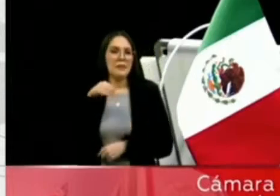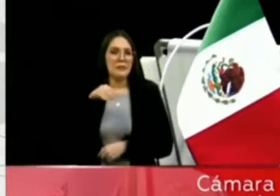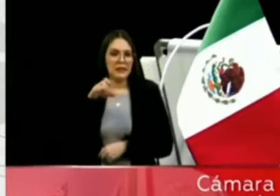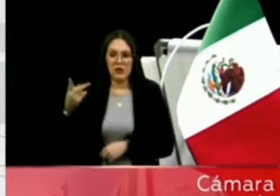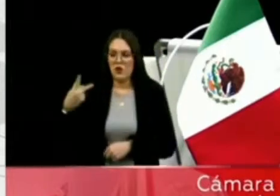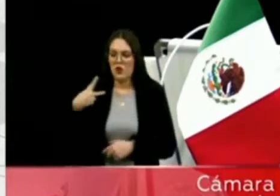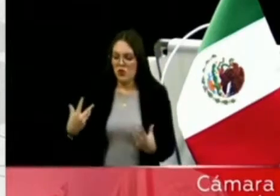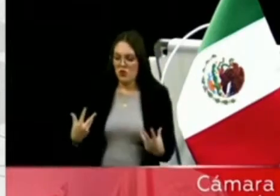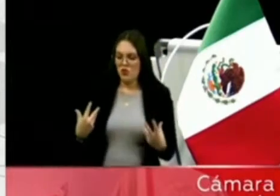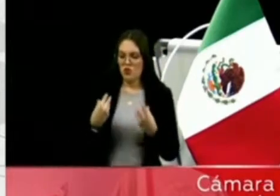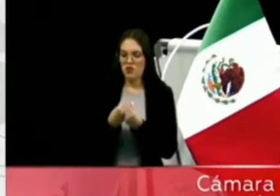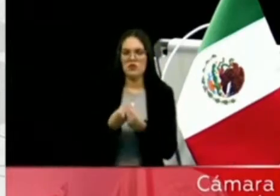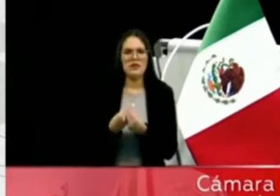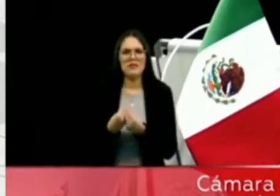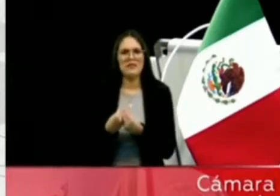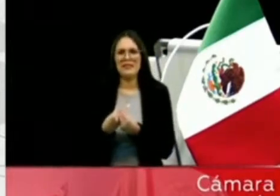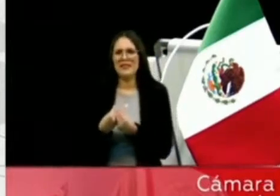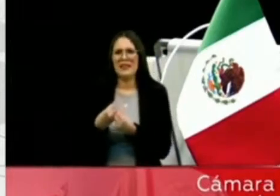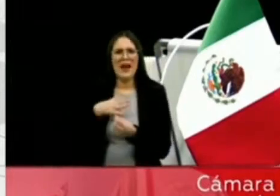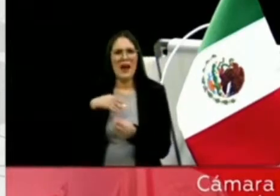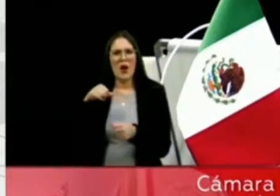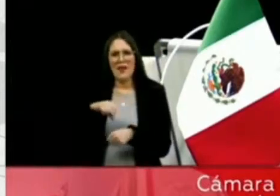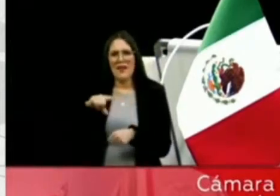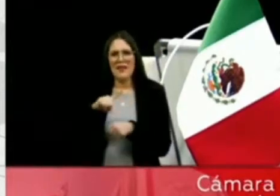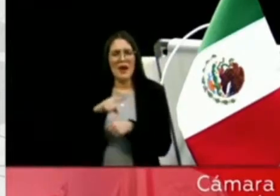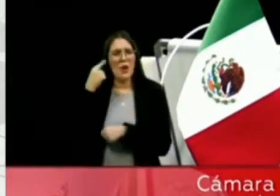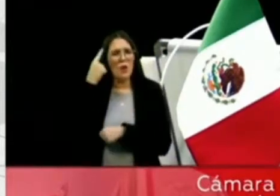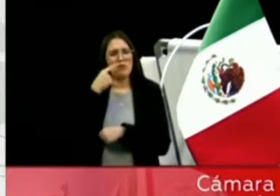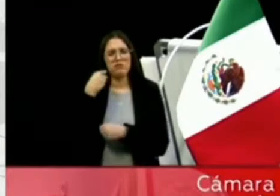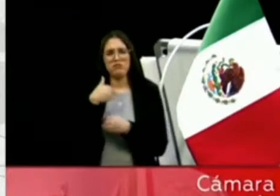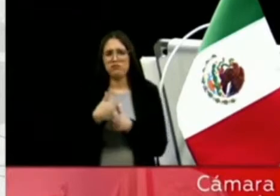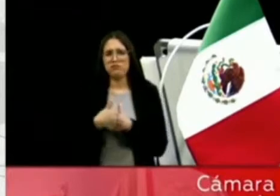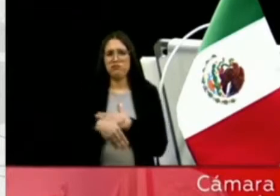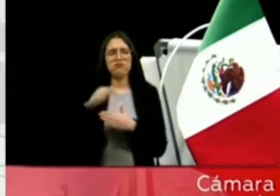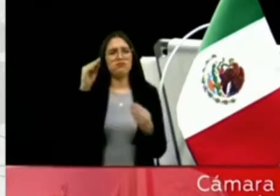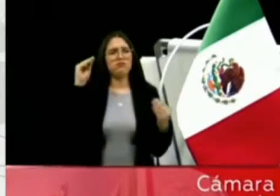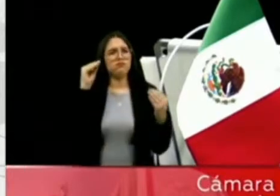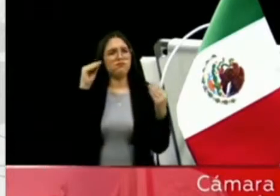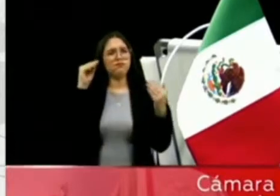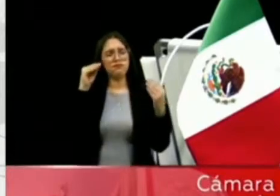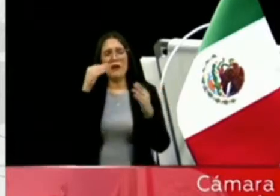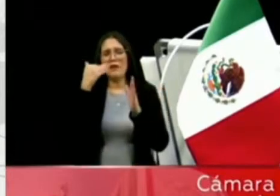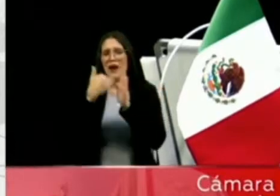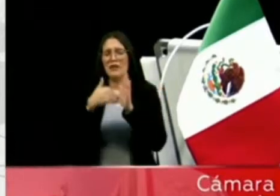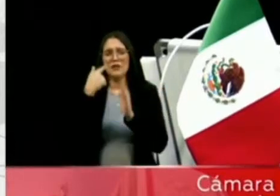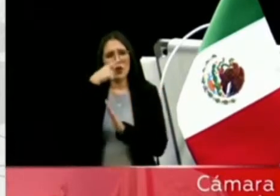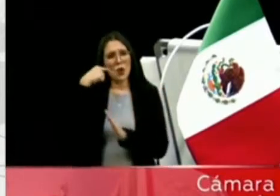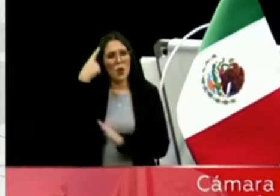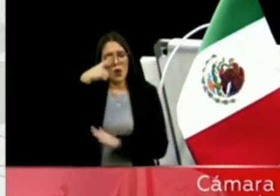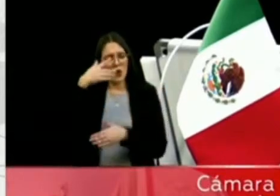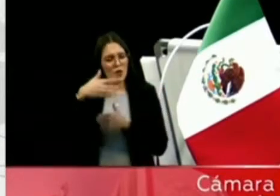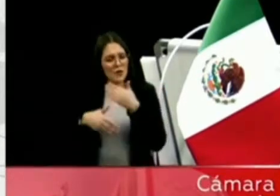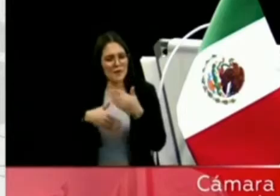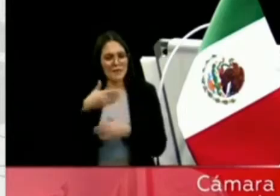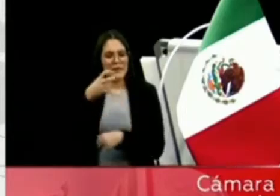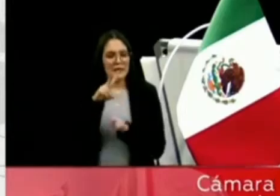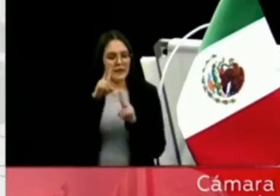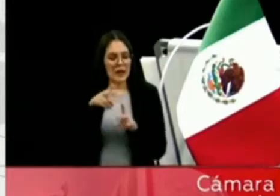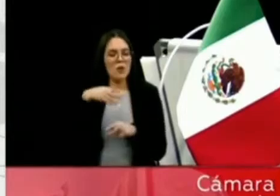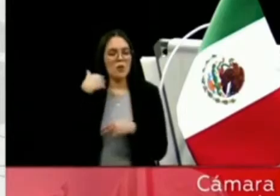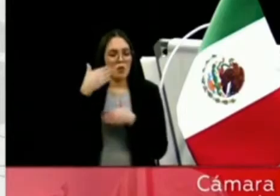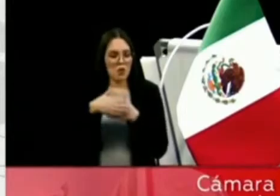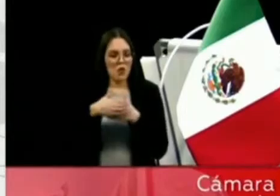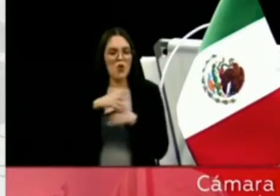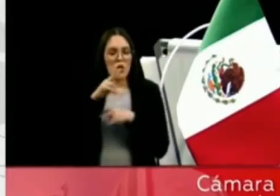todas las que tenemos muchas horas de debate por delante antes de que haya votación y este tema se esclarecerá